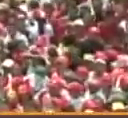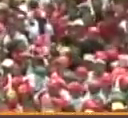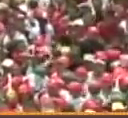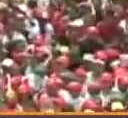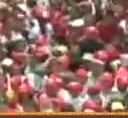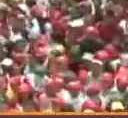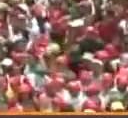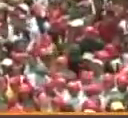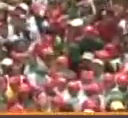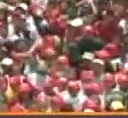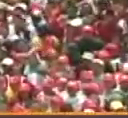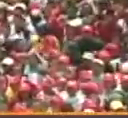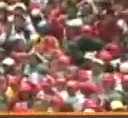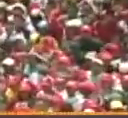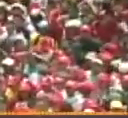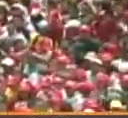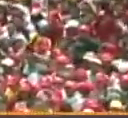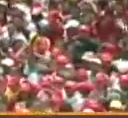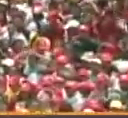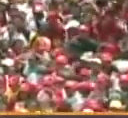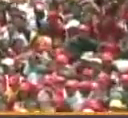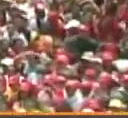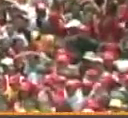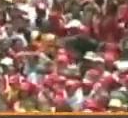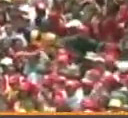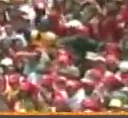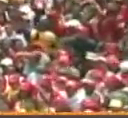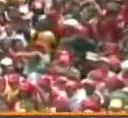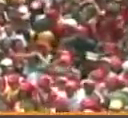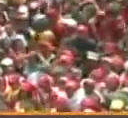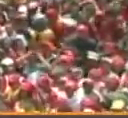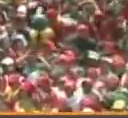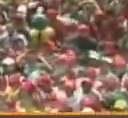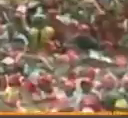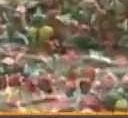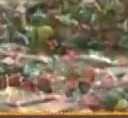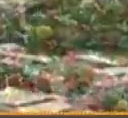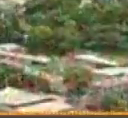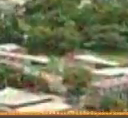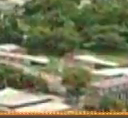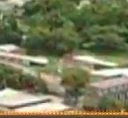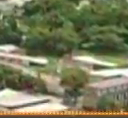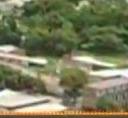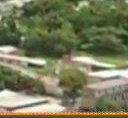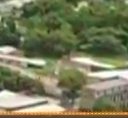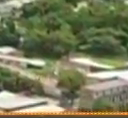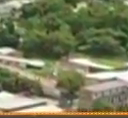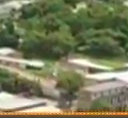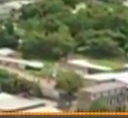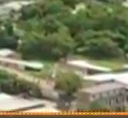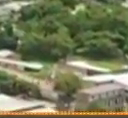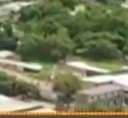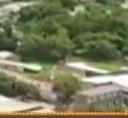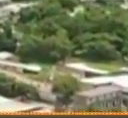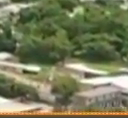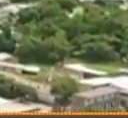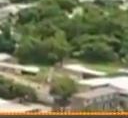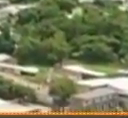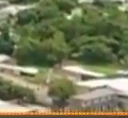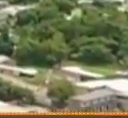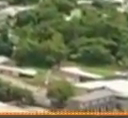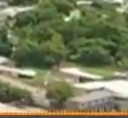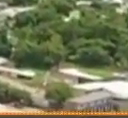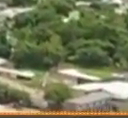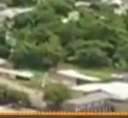¡Sábala! Mágica del estado de Amazonas, aquí desde su capital Puerto Ayacucho, el despliegue de la campaña Simón Bolívar, cargado